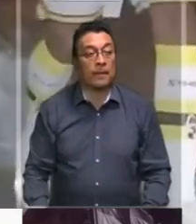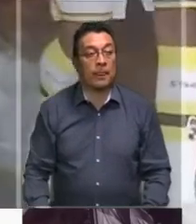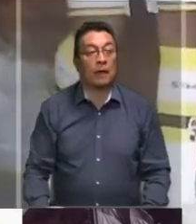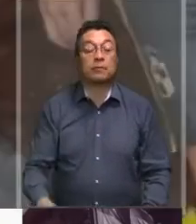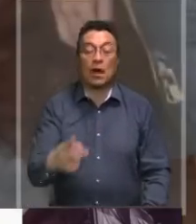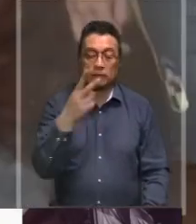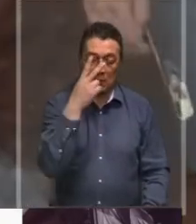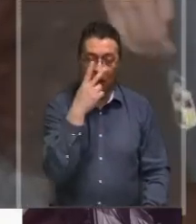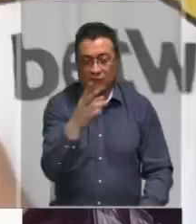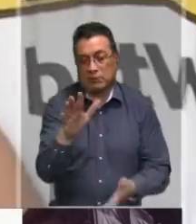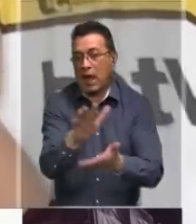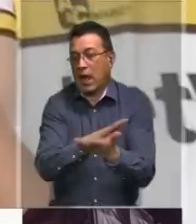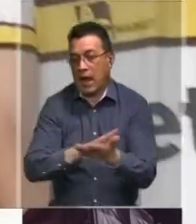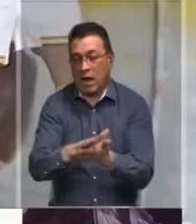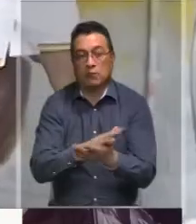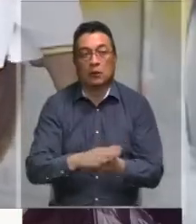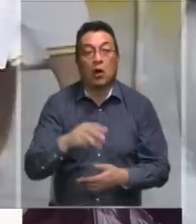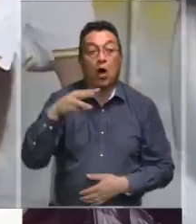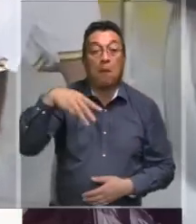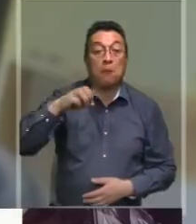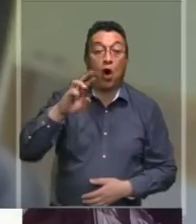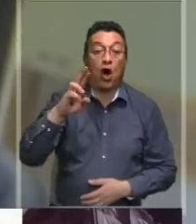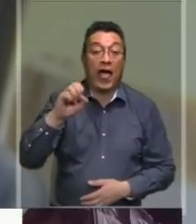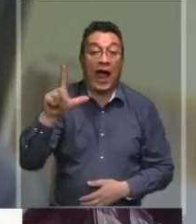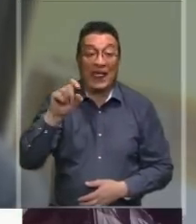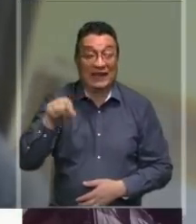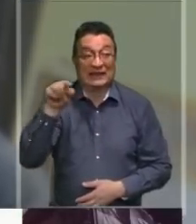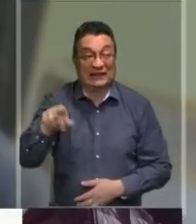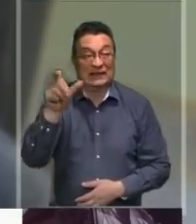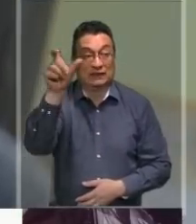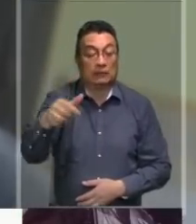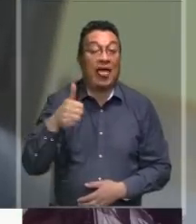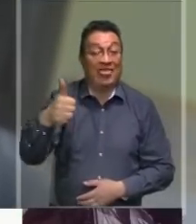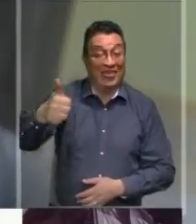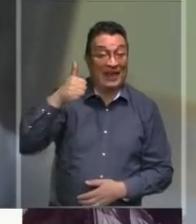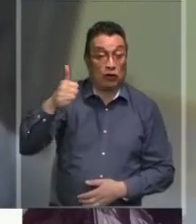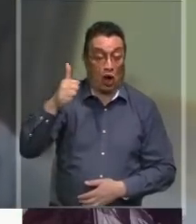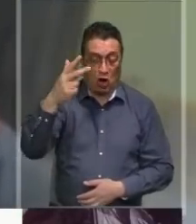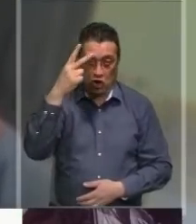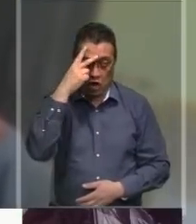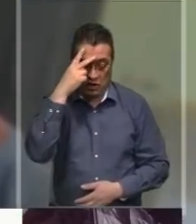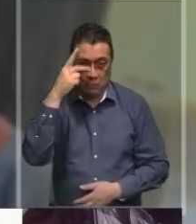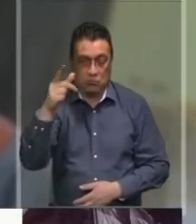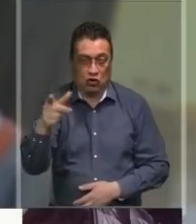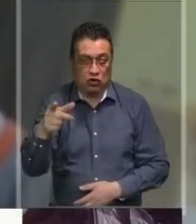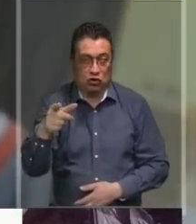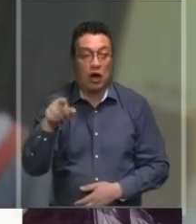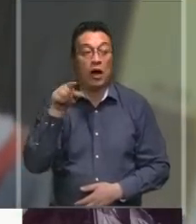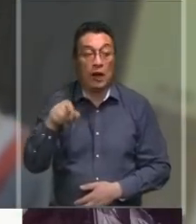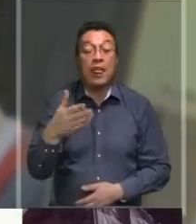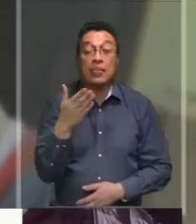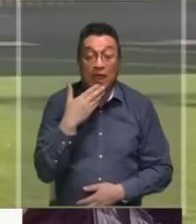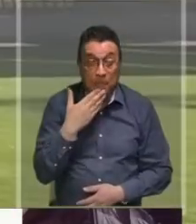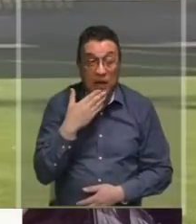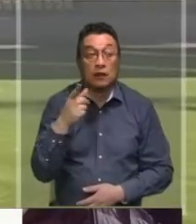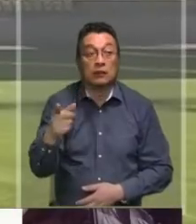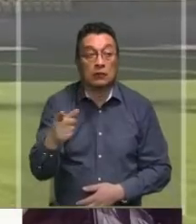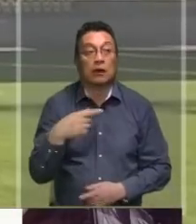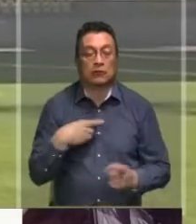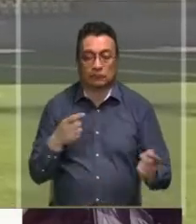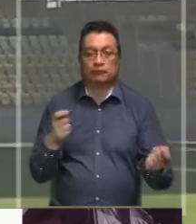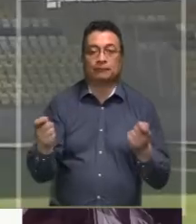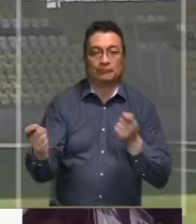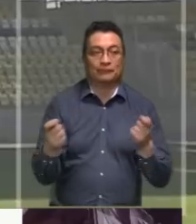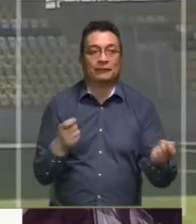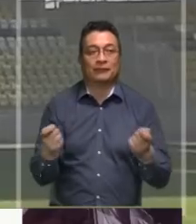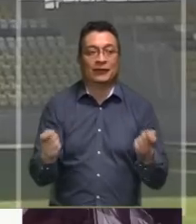Vamos con los ejemplos. Sergio Morales figura en la actualidad como director de Coquimbo Unido y al mismo tiempo como intermediario en